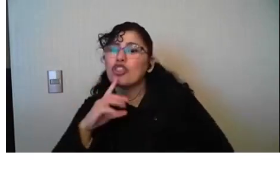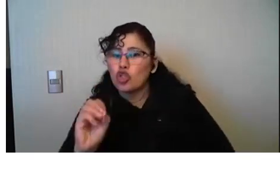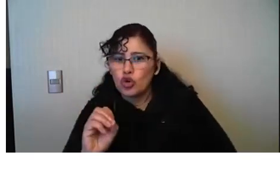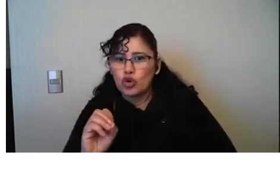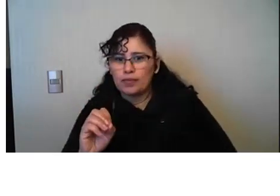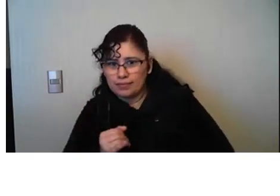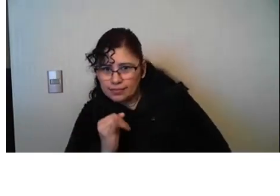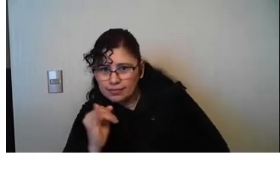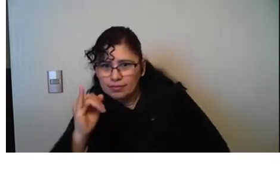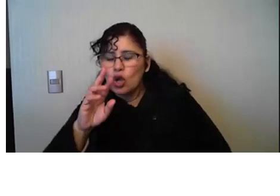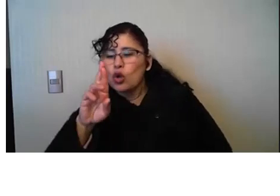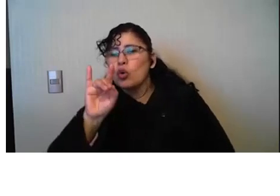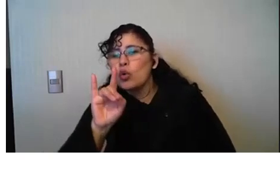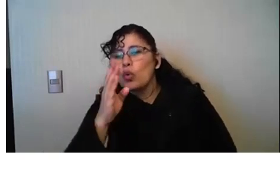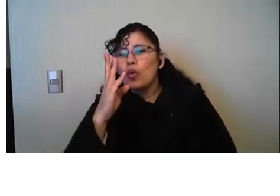dento-rúbrica.